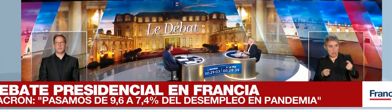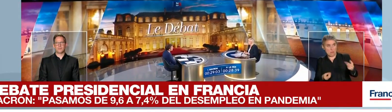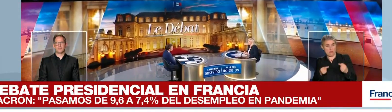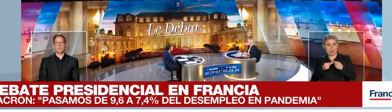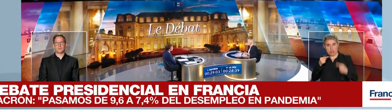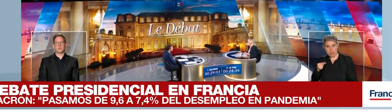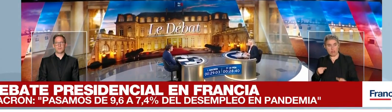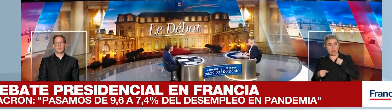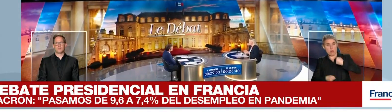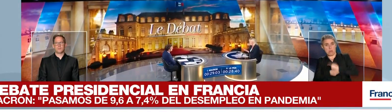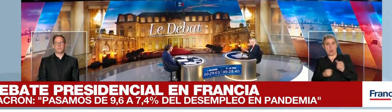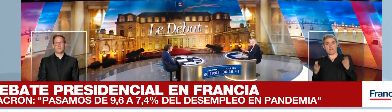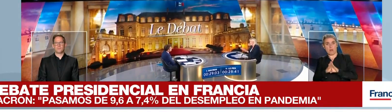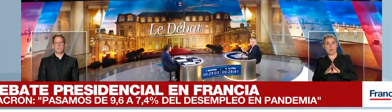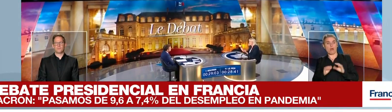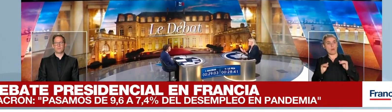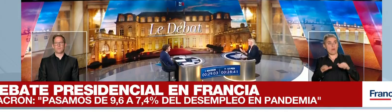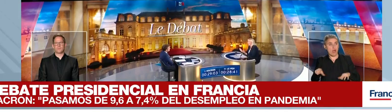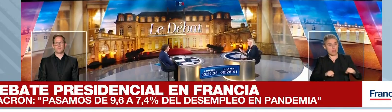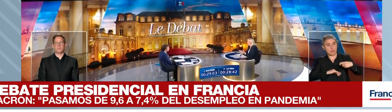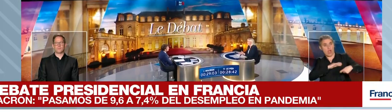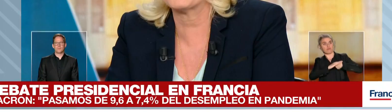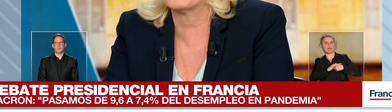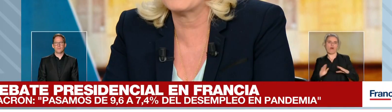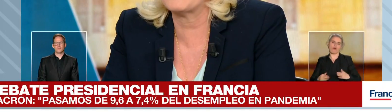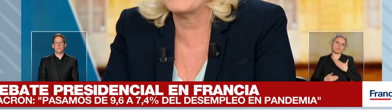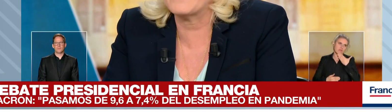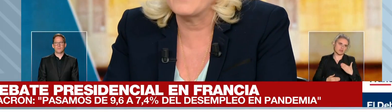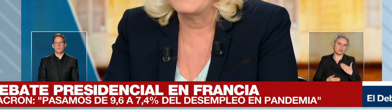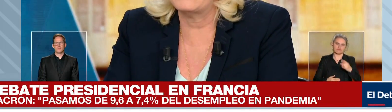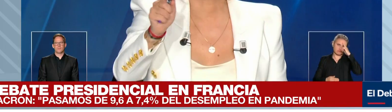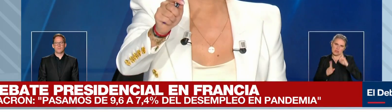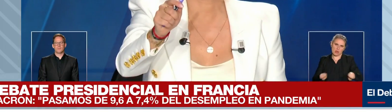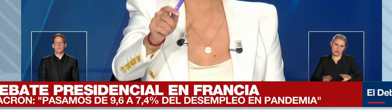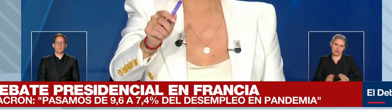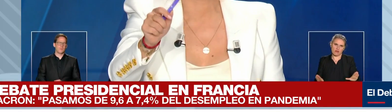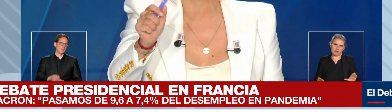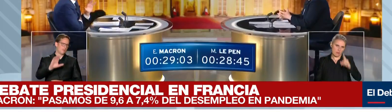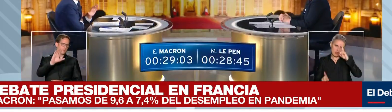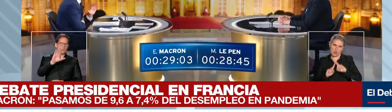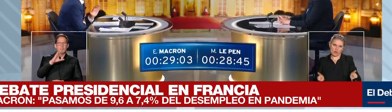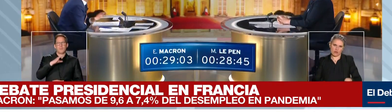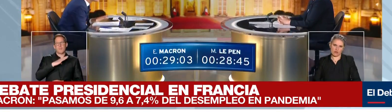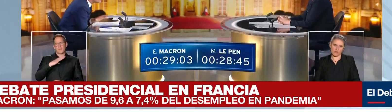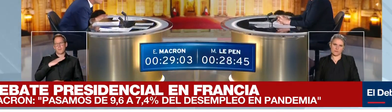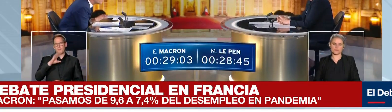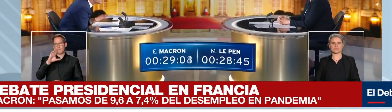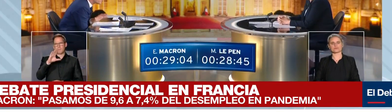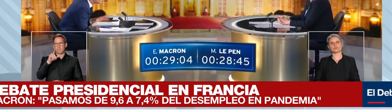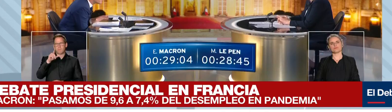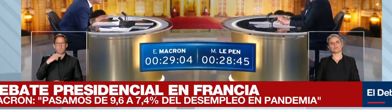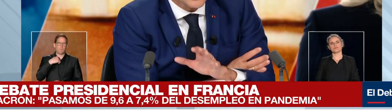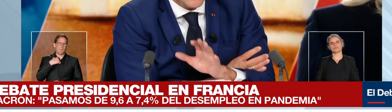mismo suscitó al hacer a cerrar administrativamente. No estoy totalmente de acuerdo por definición. No, pero señora Le Pen,